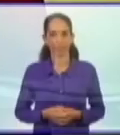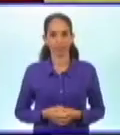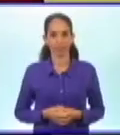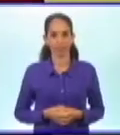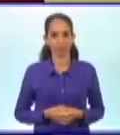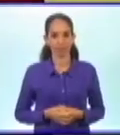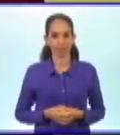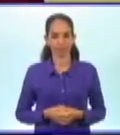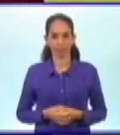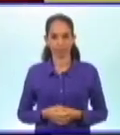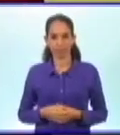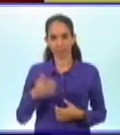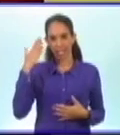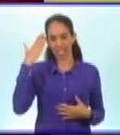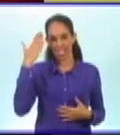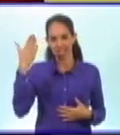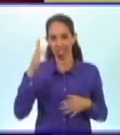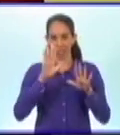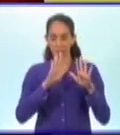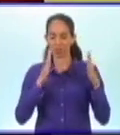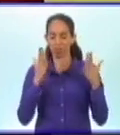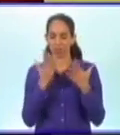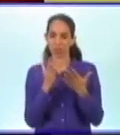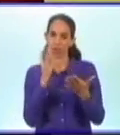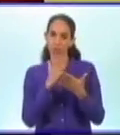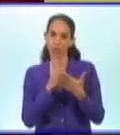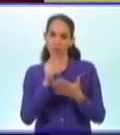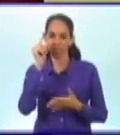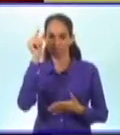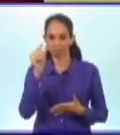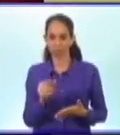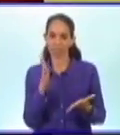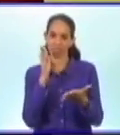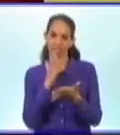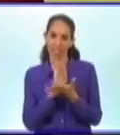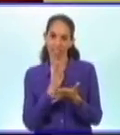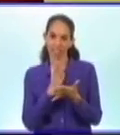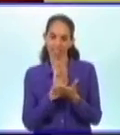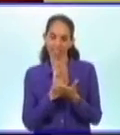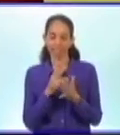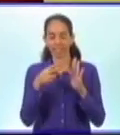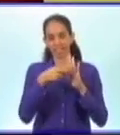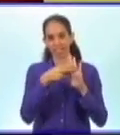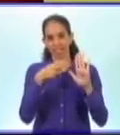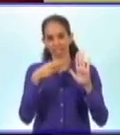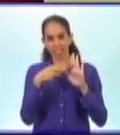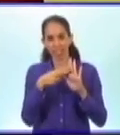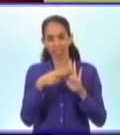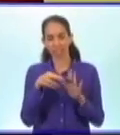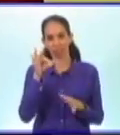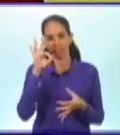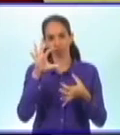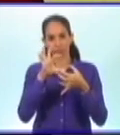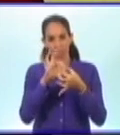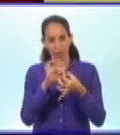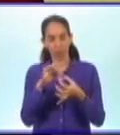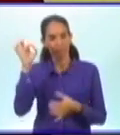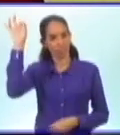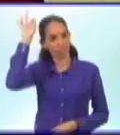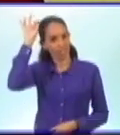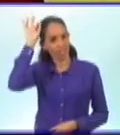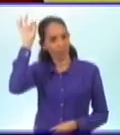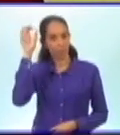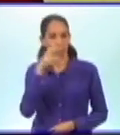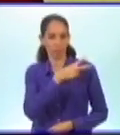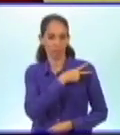Reciban un afectuoso saludo y sean bienvenidos a un nuevo encuentro con nuestra asignatura Español Literatura octavo grado. En la emisión